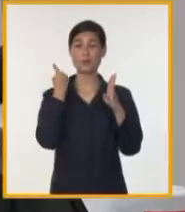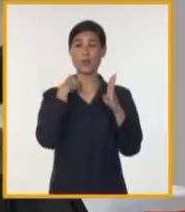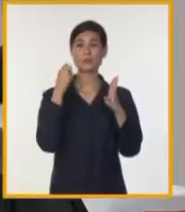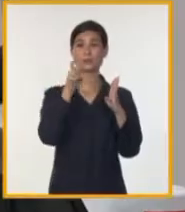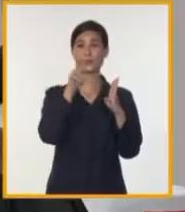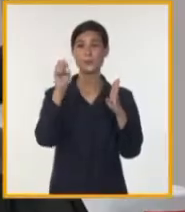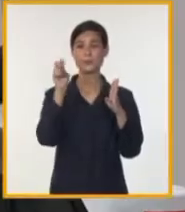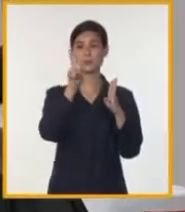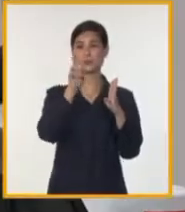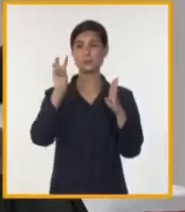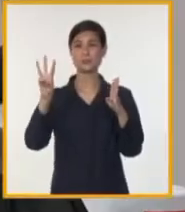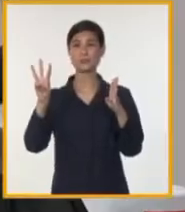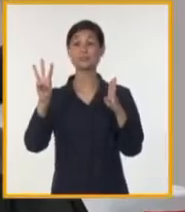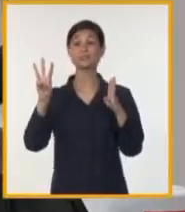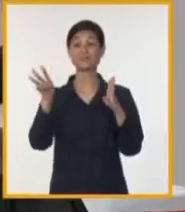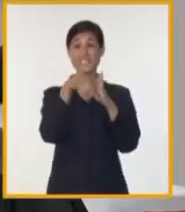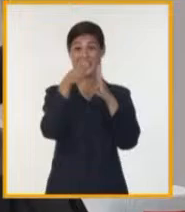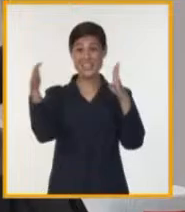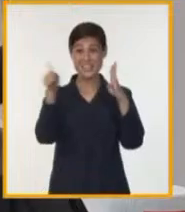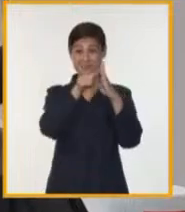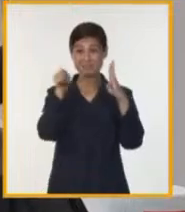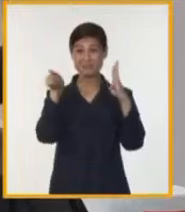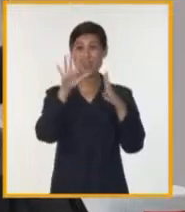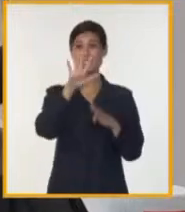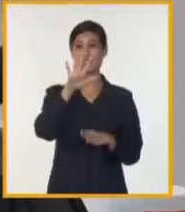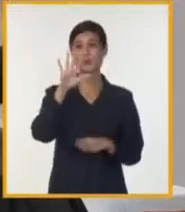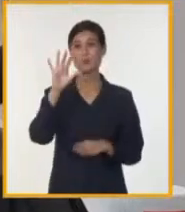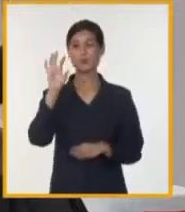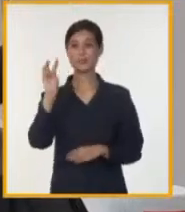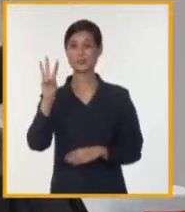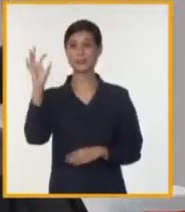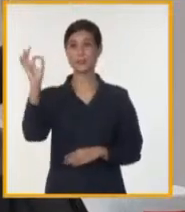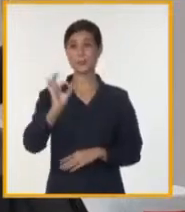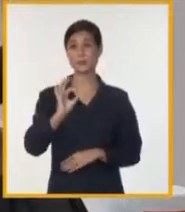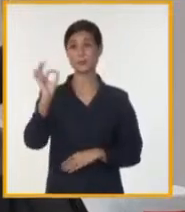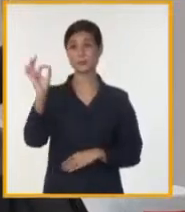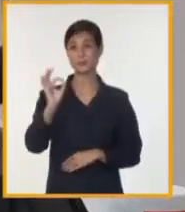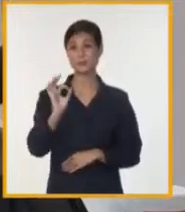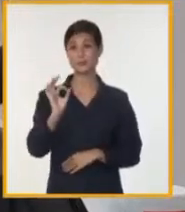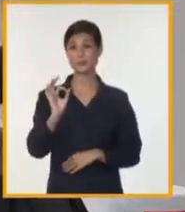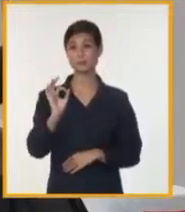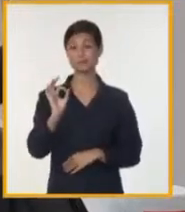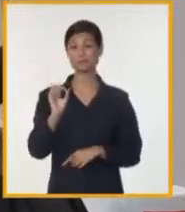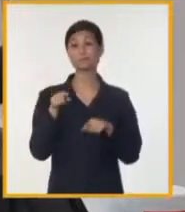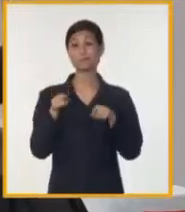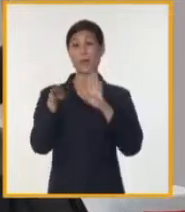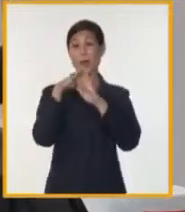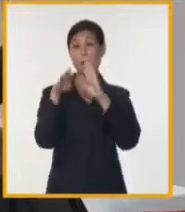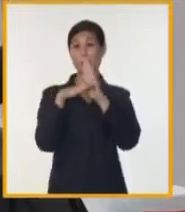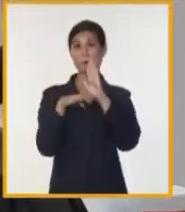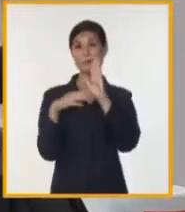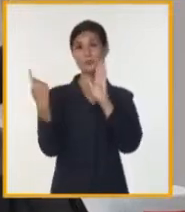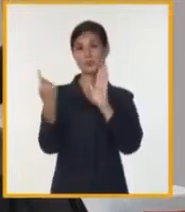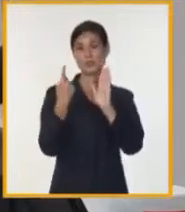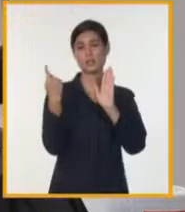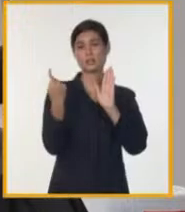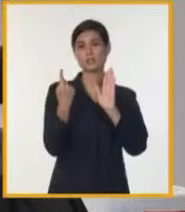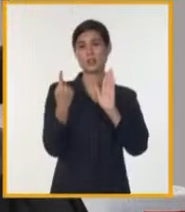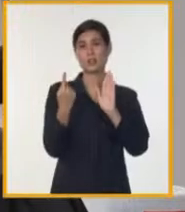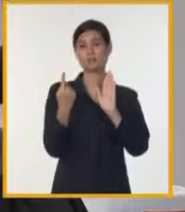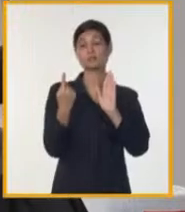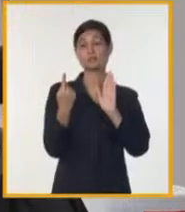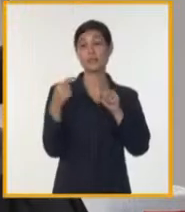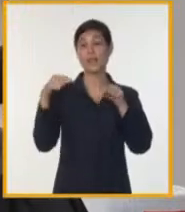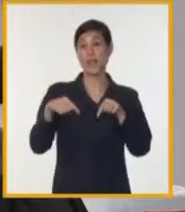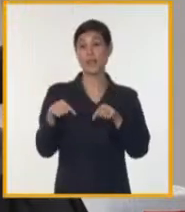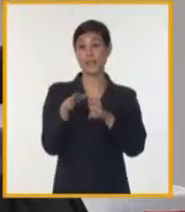Solamente aseguramos, cuando en el 2019 hacíamos 382 viajes diarios promedio para la programación nacional, solamente en esta etapa